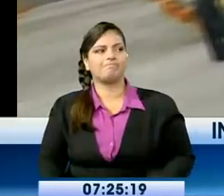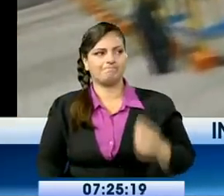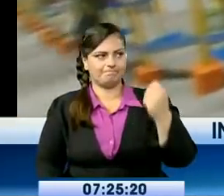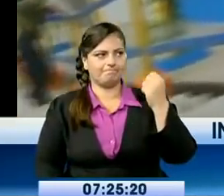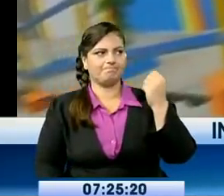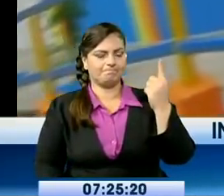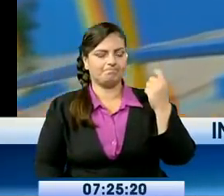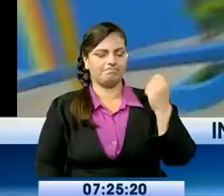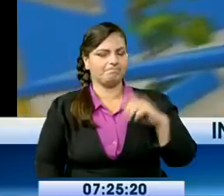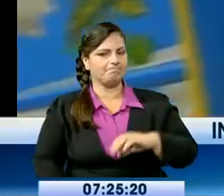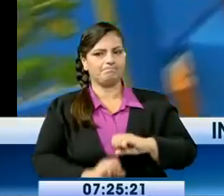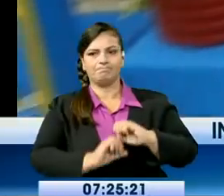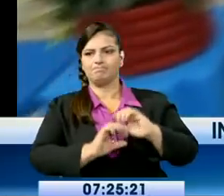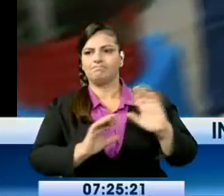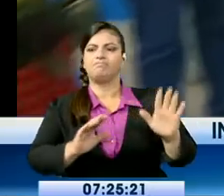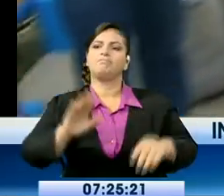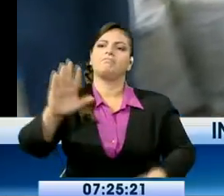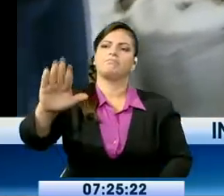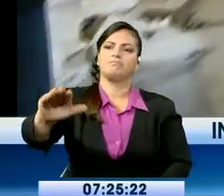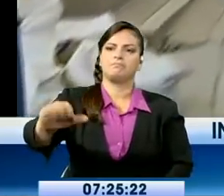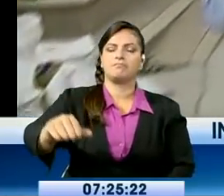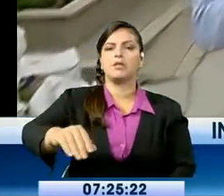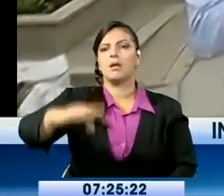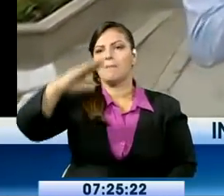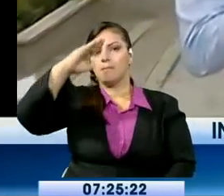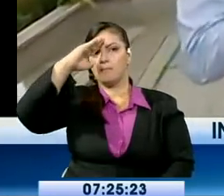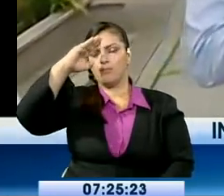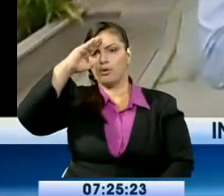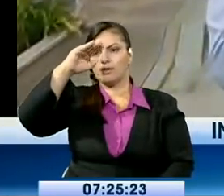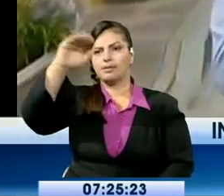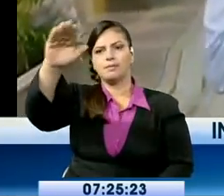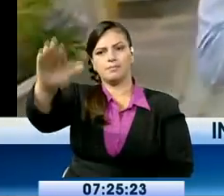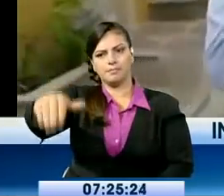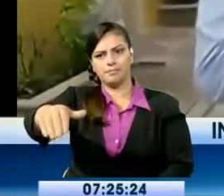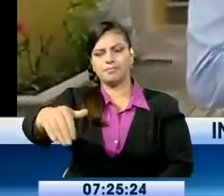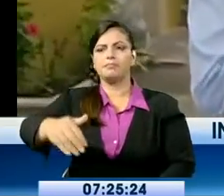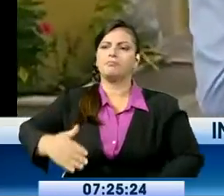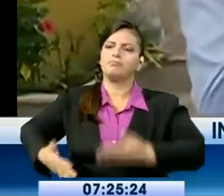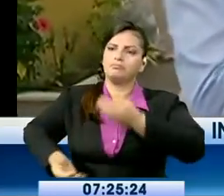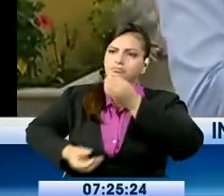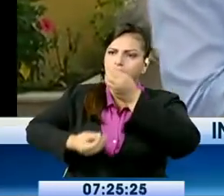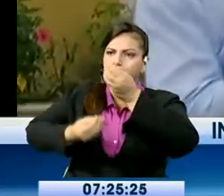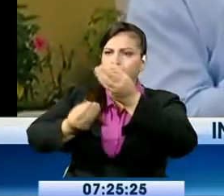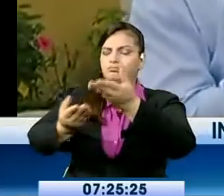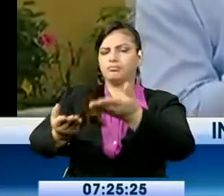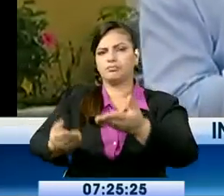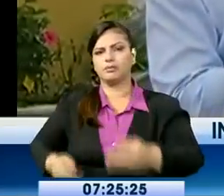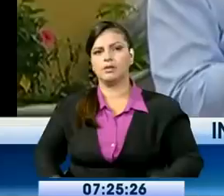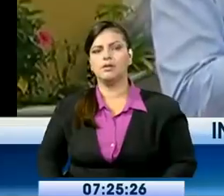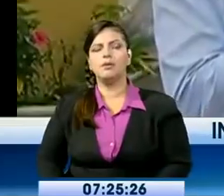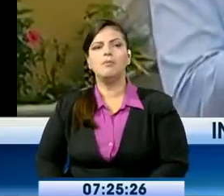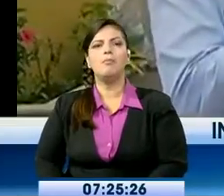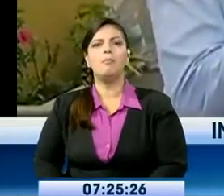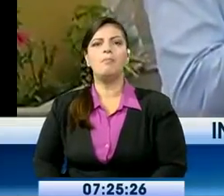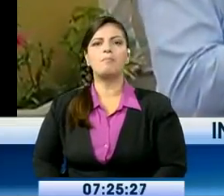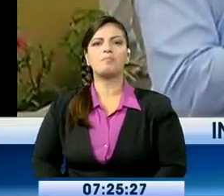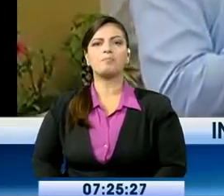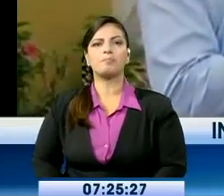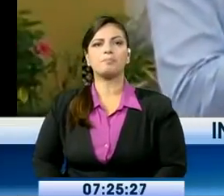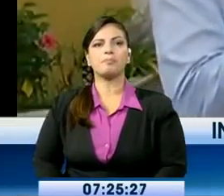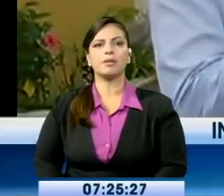de la ciudadanía, nosotros la mañana de hoy contamos con la presencia, la colaboración por parte de los agentes de la Policía